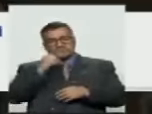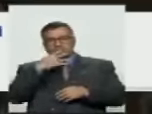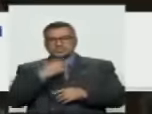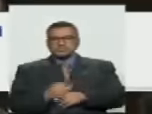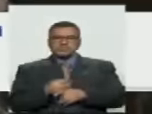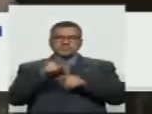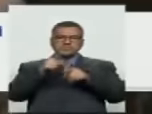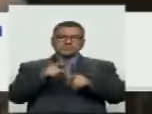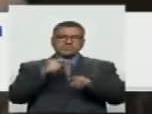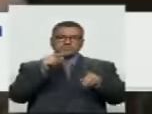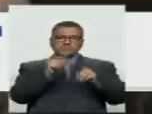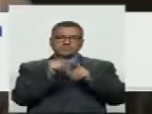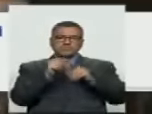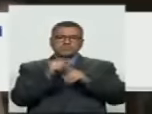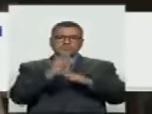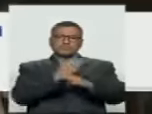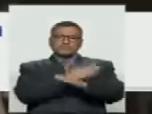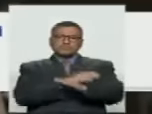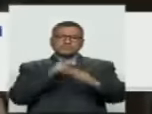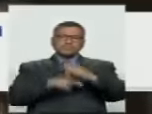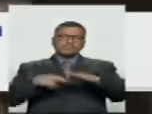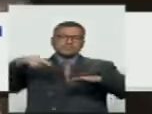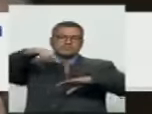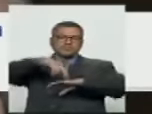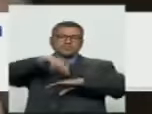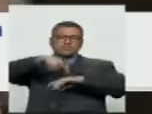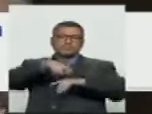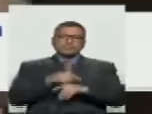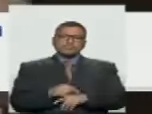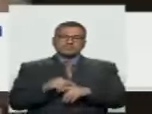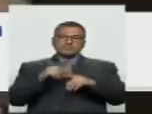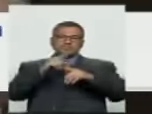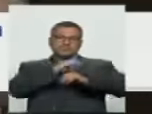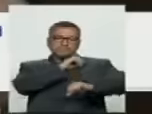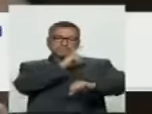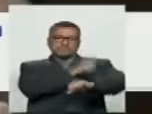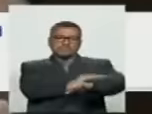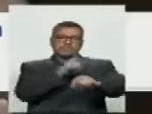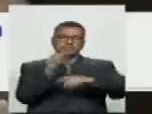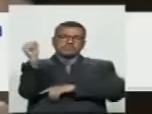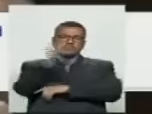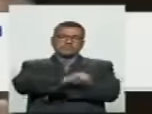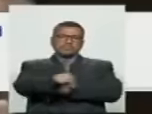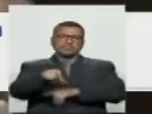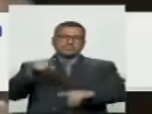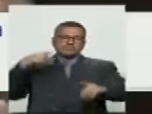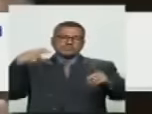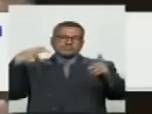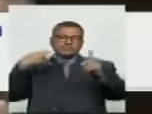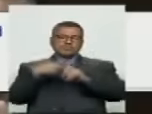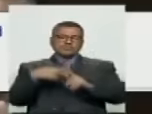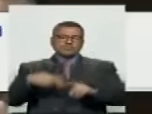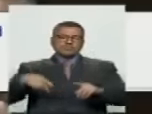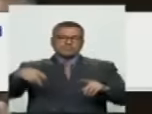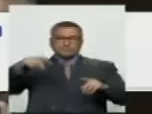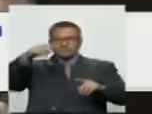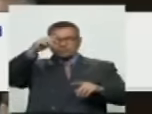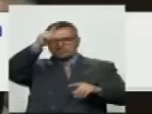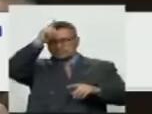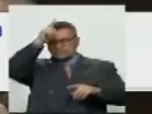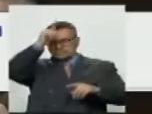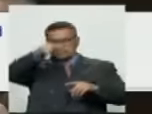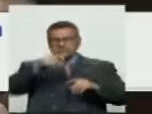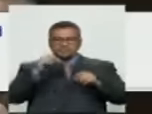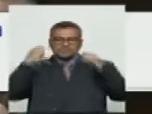Dijo Hitler en un discurso previo a su ascenso al poder: Señor, dame fuerzas para derrotar a los enemigos de Alemania. Decían